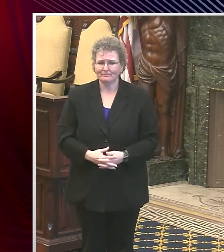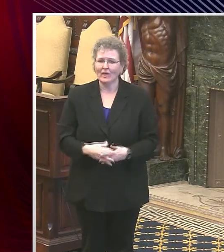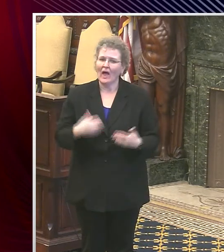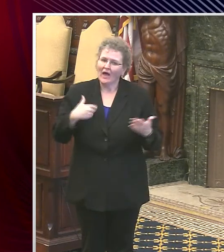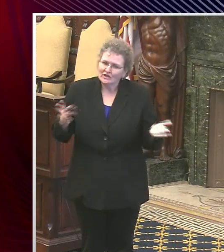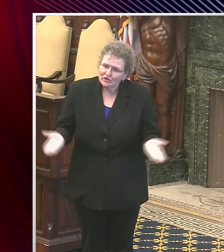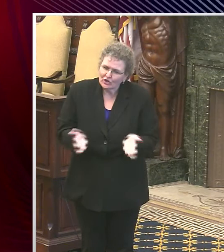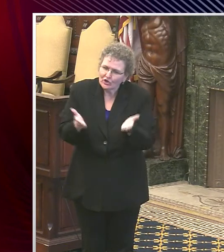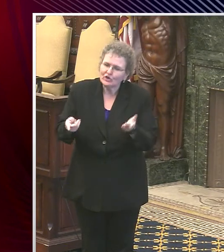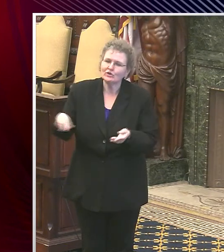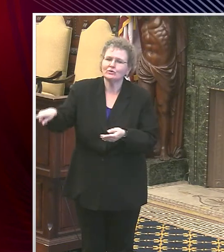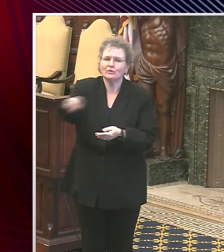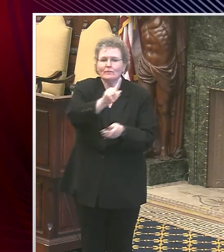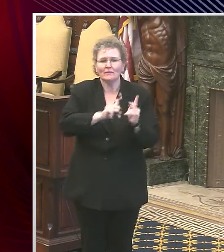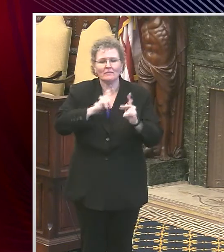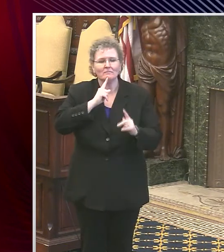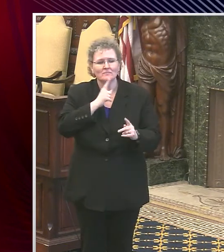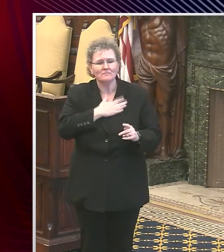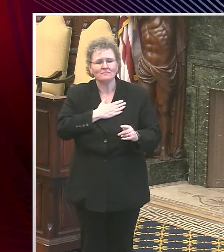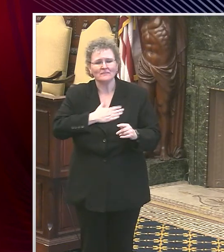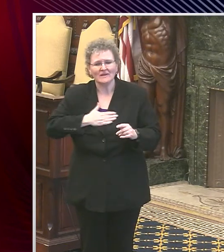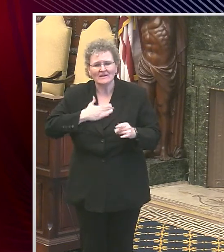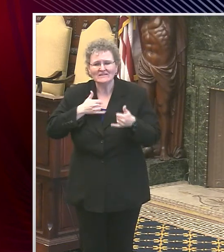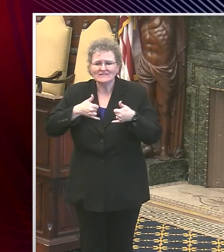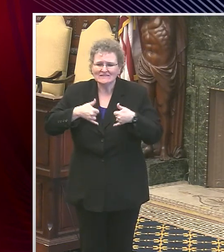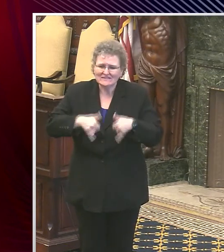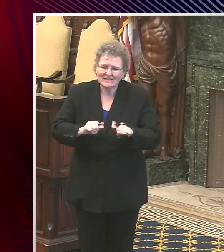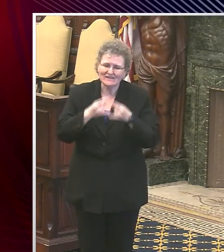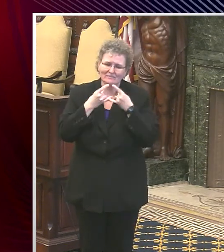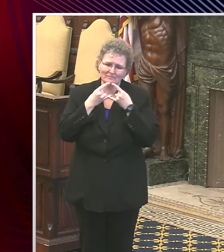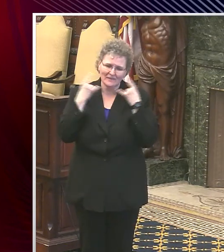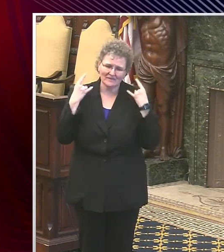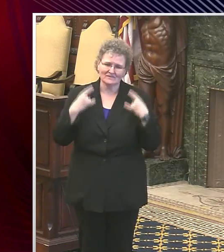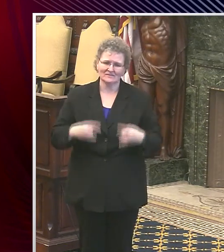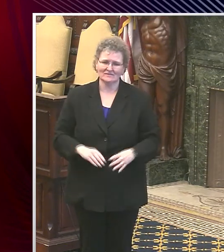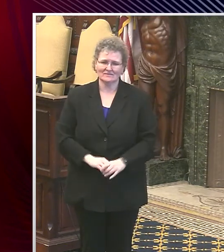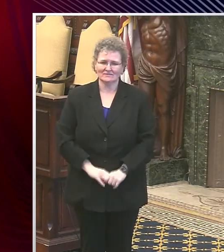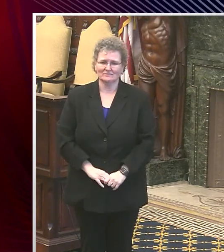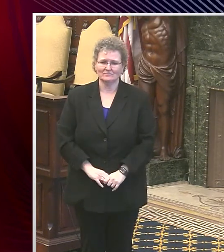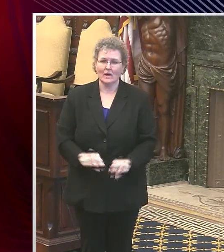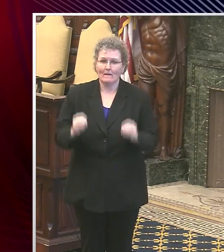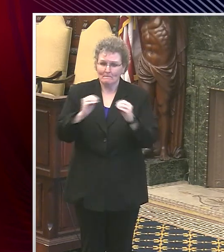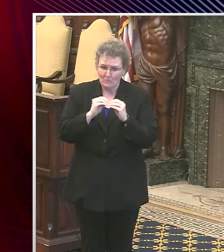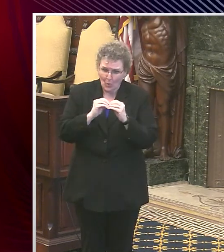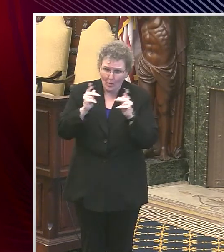really take this seriously. We're going to have, there's more in front of us.